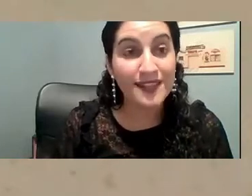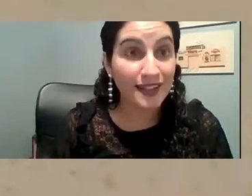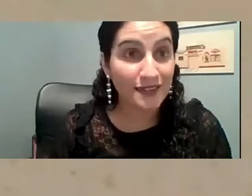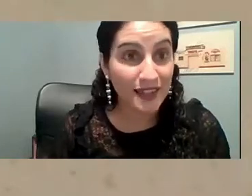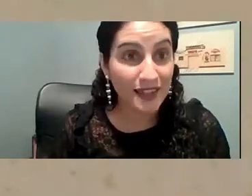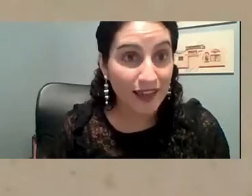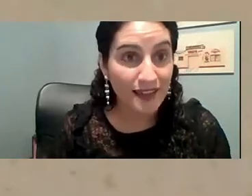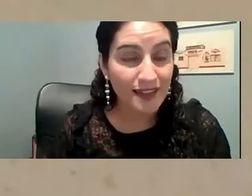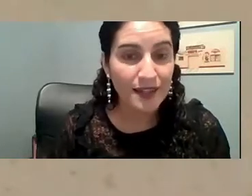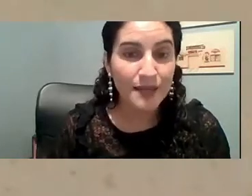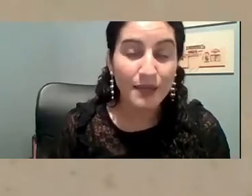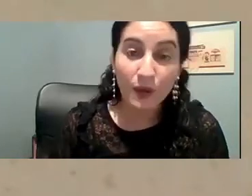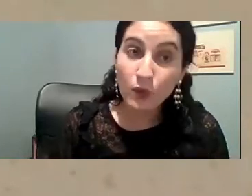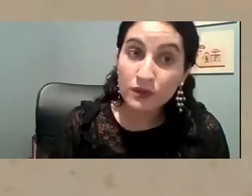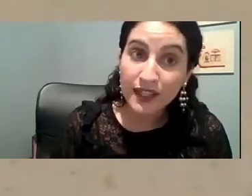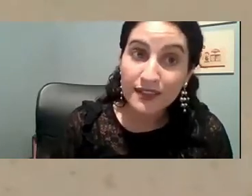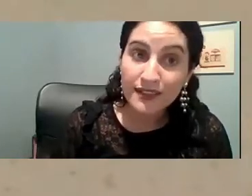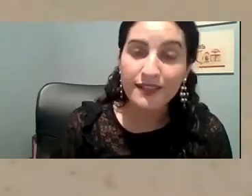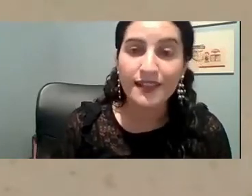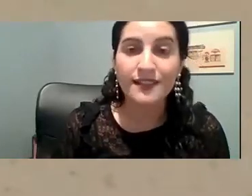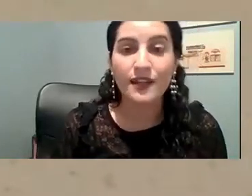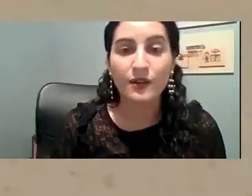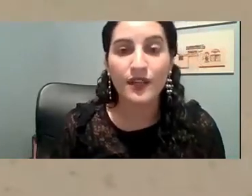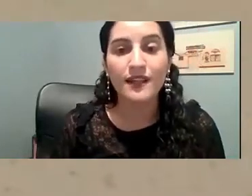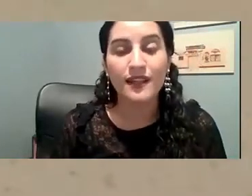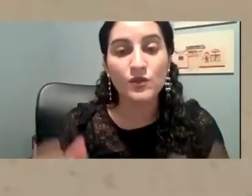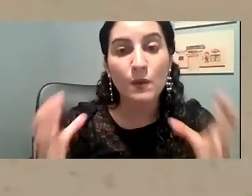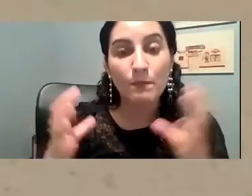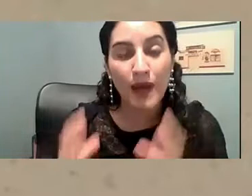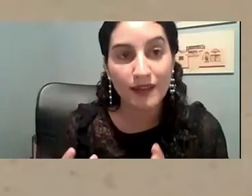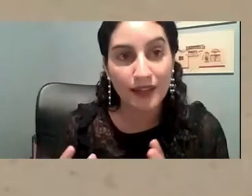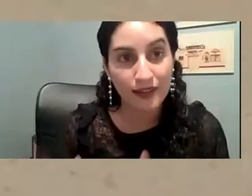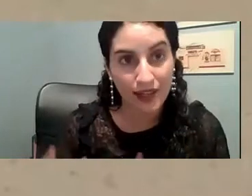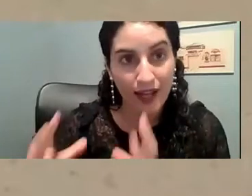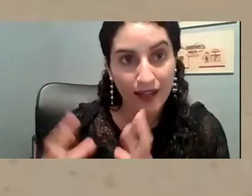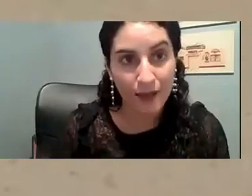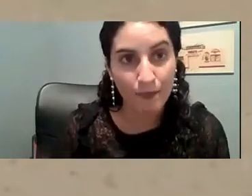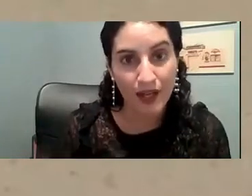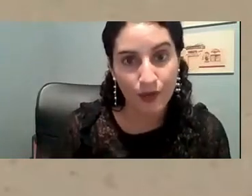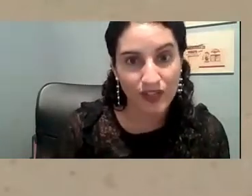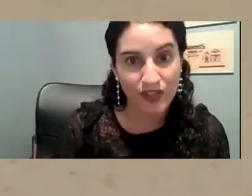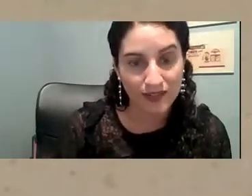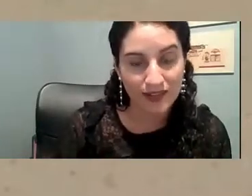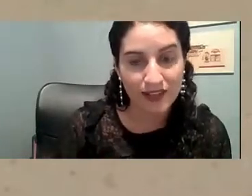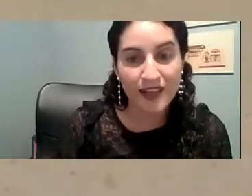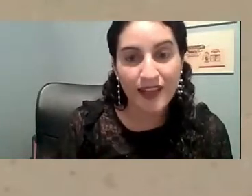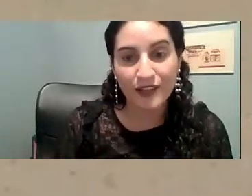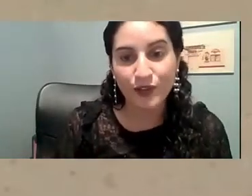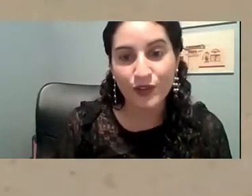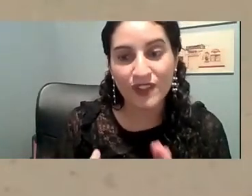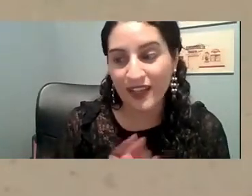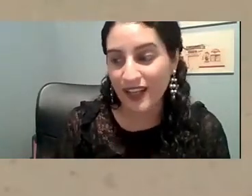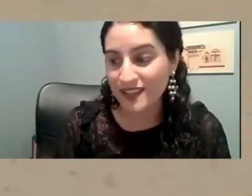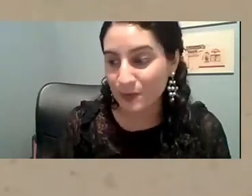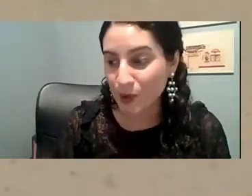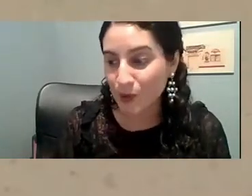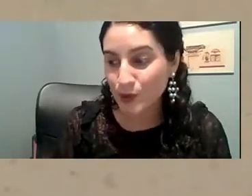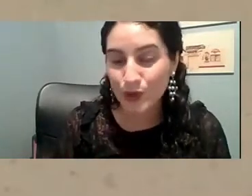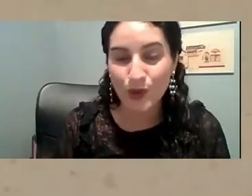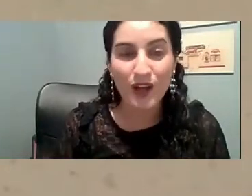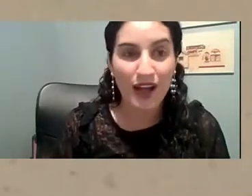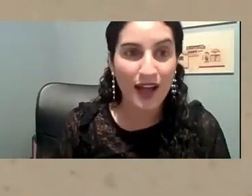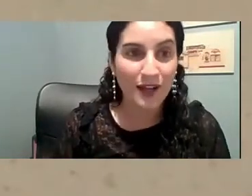y de las actividades y preguntas que se desarrollan y que son parte de la guía para docentes. Entonces